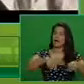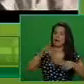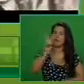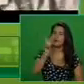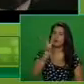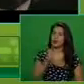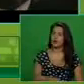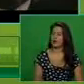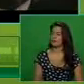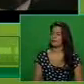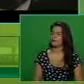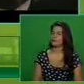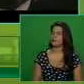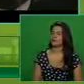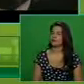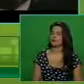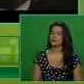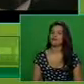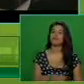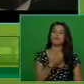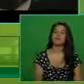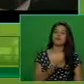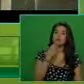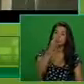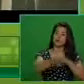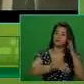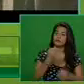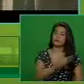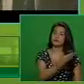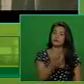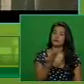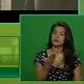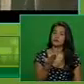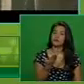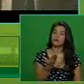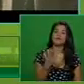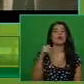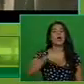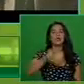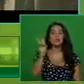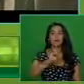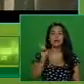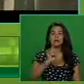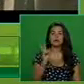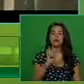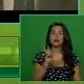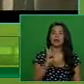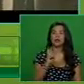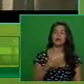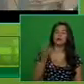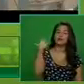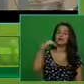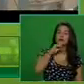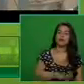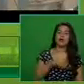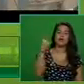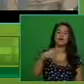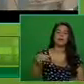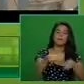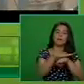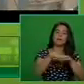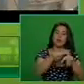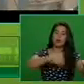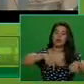¿no? Es bueno recordar que aquí en Venezuela hubo en algún momento un Ministerio de